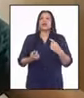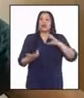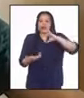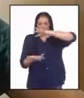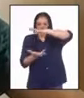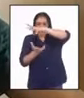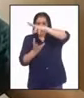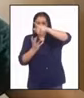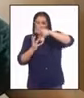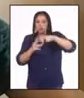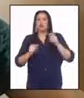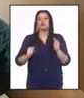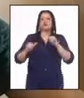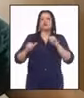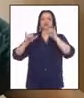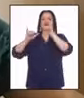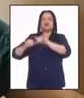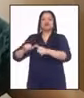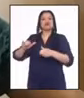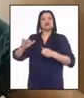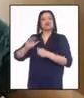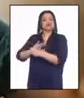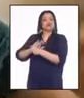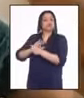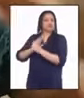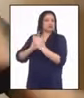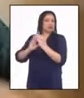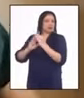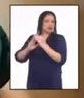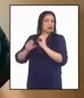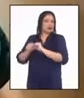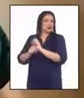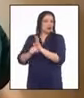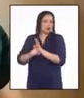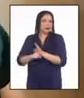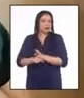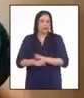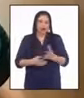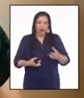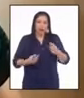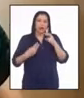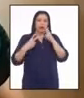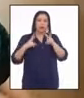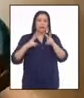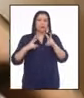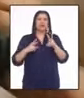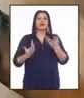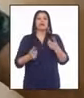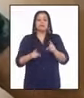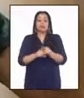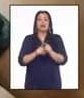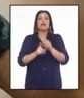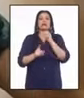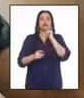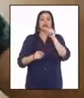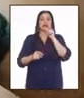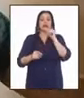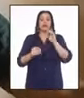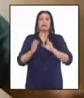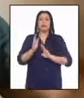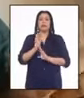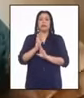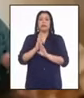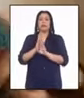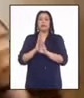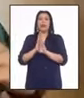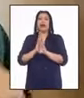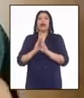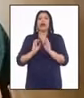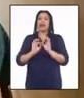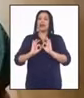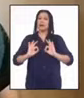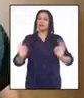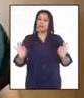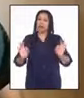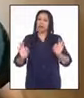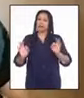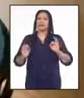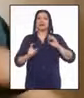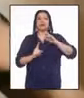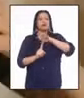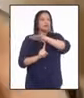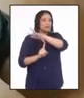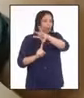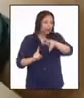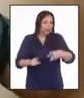detuvo para sanarse de la pandemia y descubrimos que también necesitaba sanarse de nuestra contaminación. Esa afirmación es muy